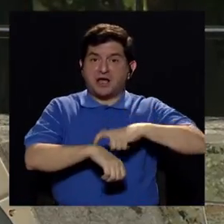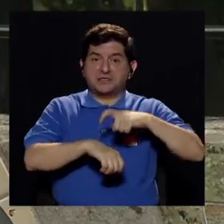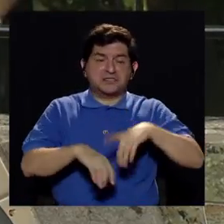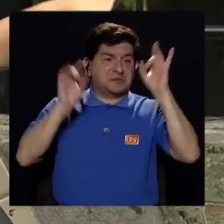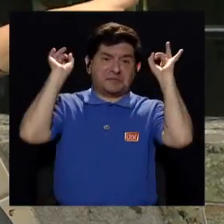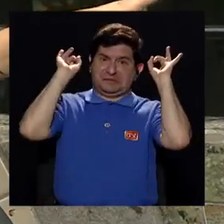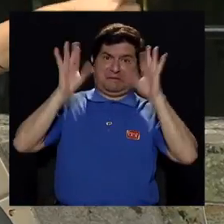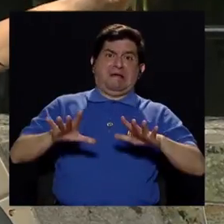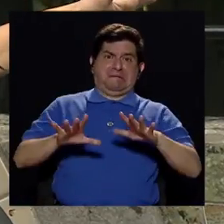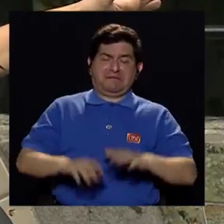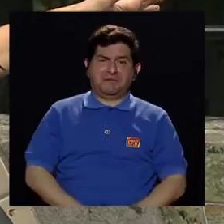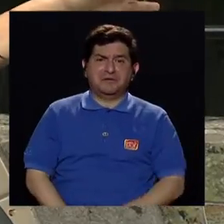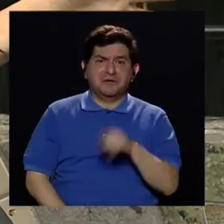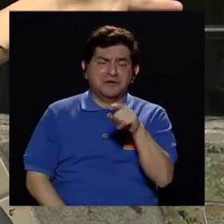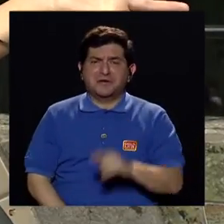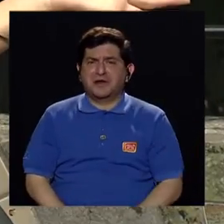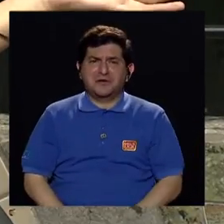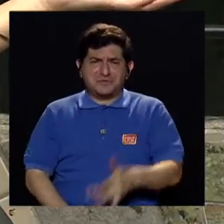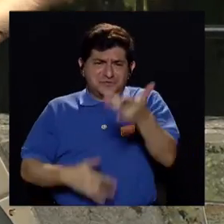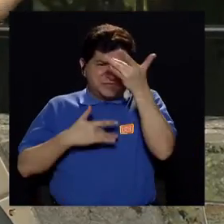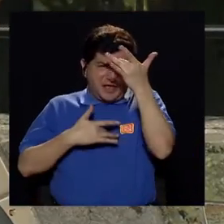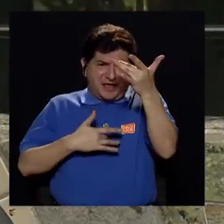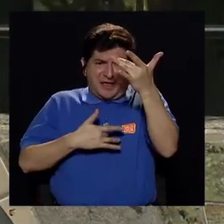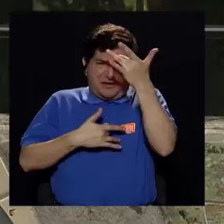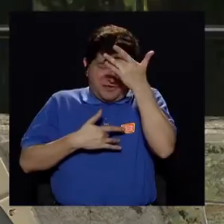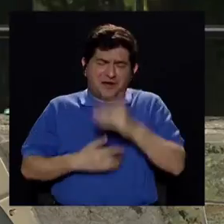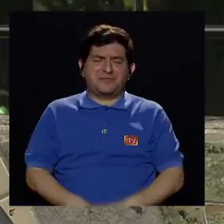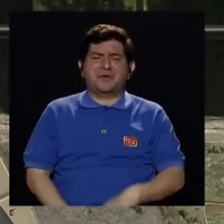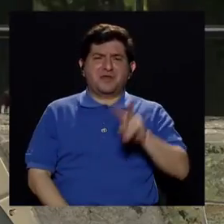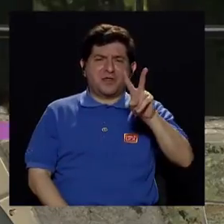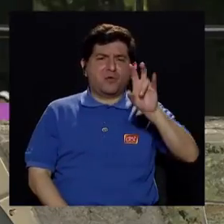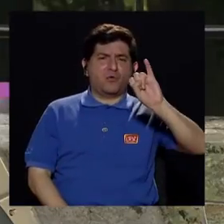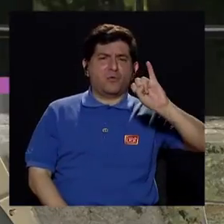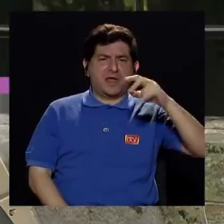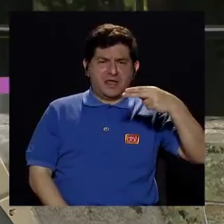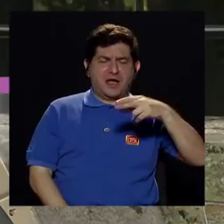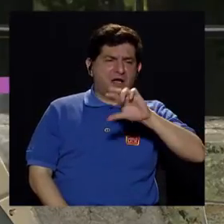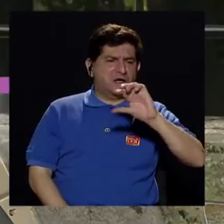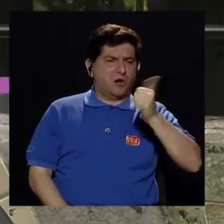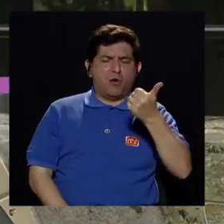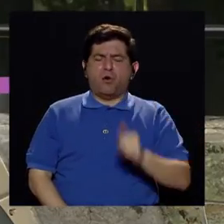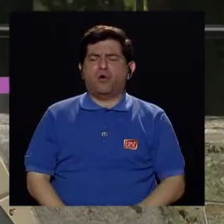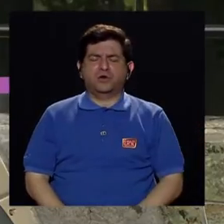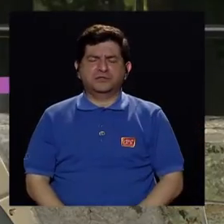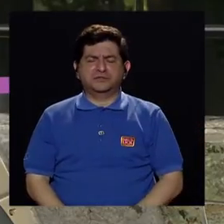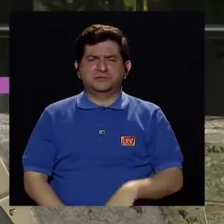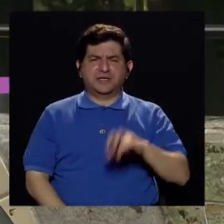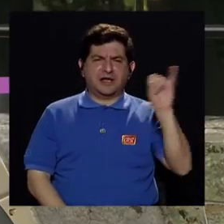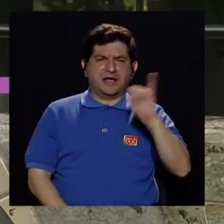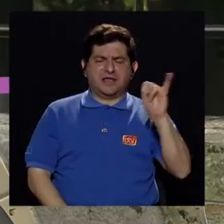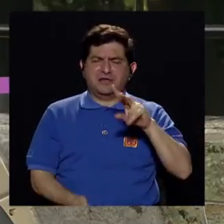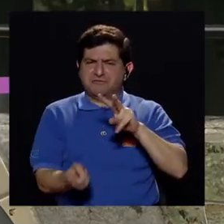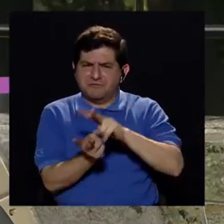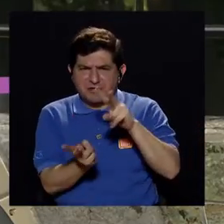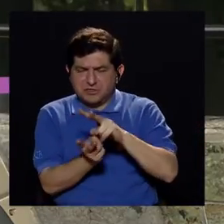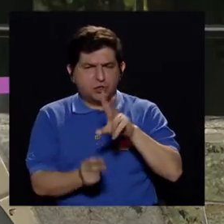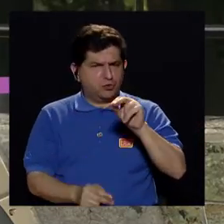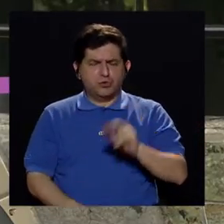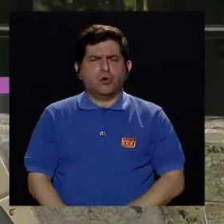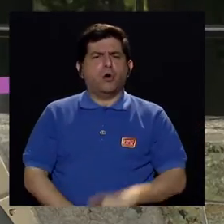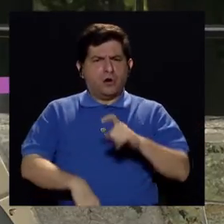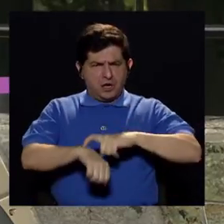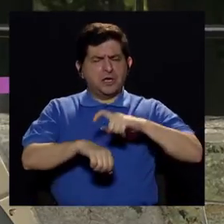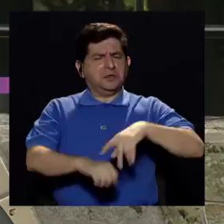fatal porque te vas a contagiar de lo que es VIH/SIDA o alguna otra infección de transmisión sexual. No, es una etapa bastante enriquecedora, es una